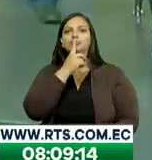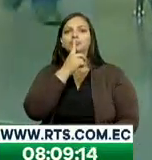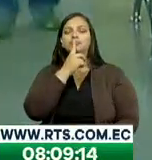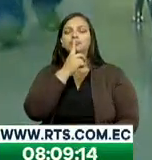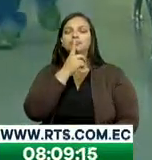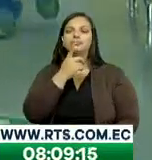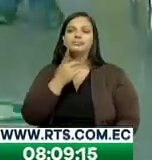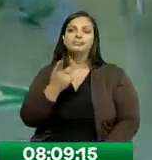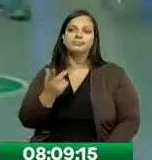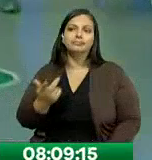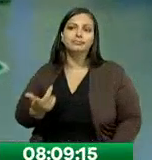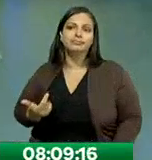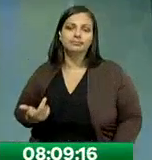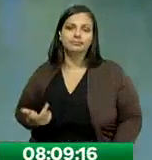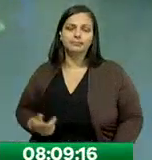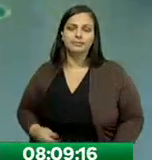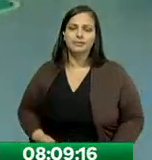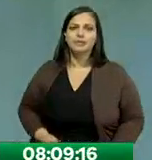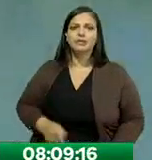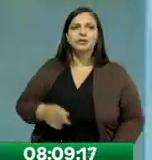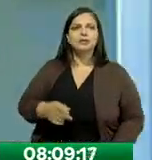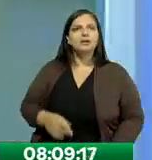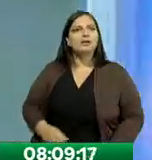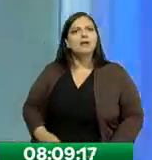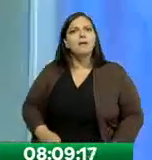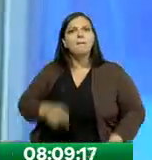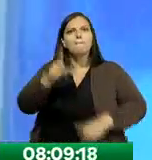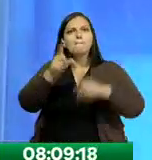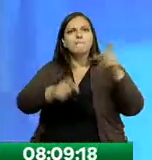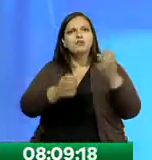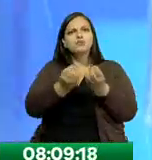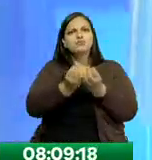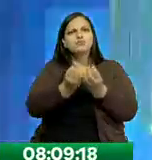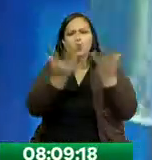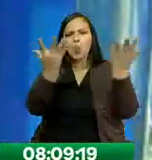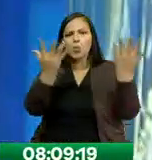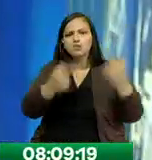la gente se siente agredida en su bolsillo,